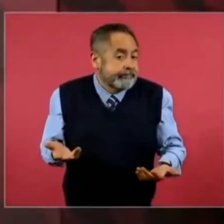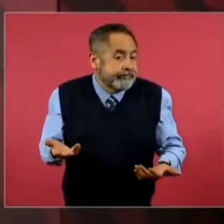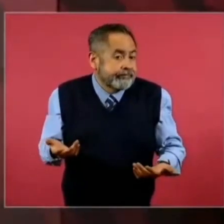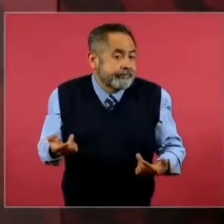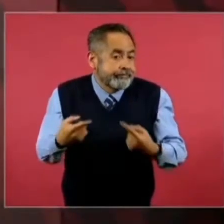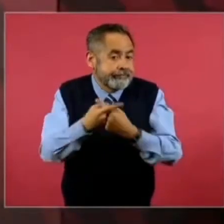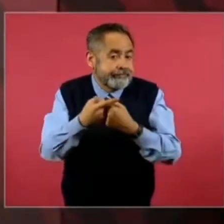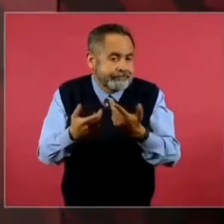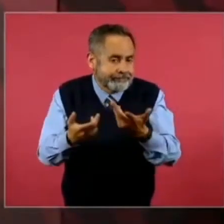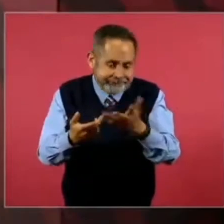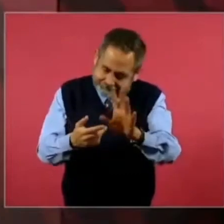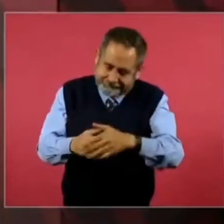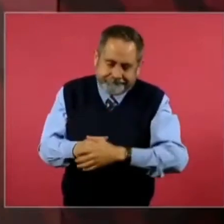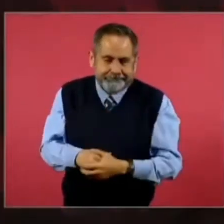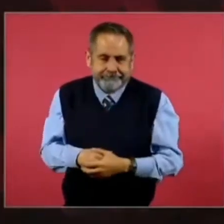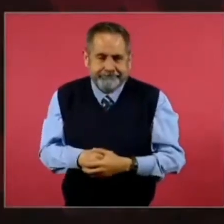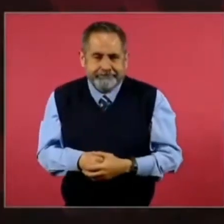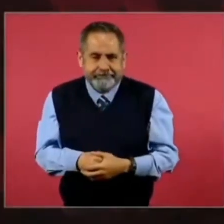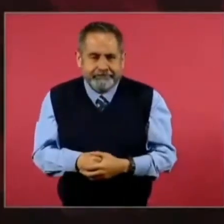Entonces,